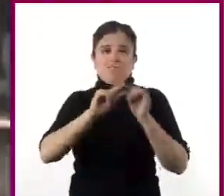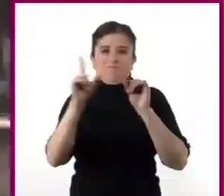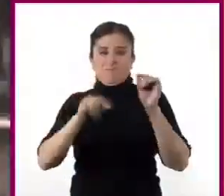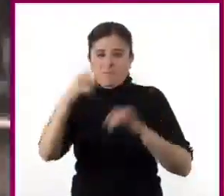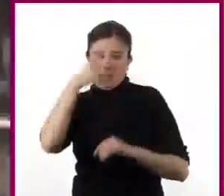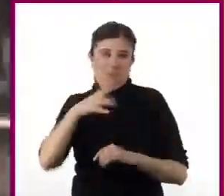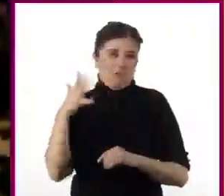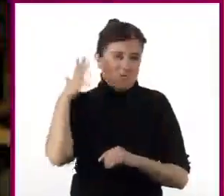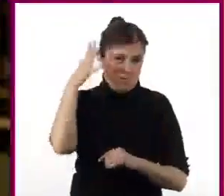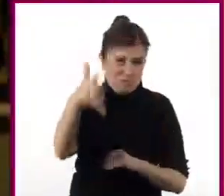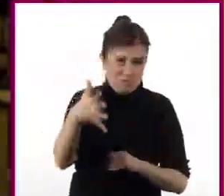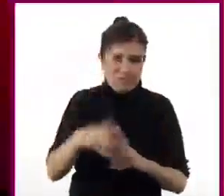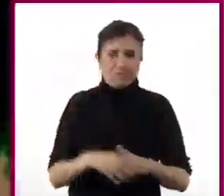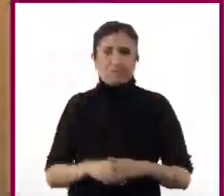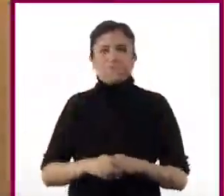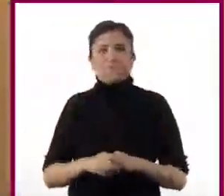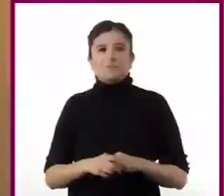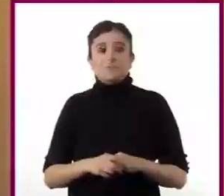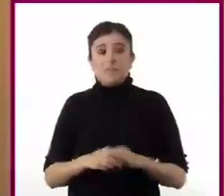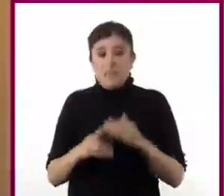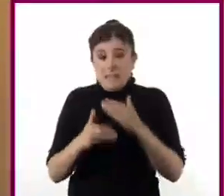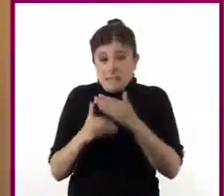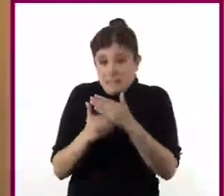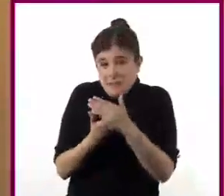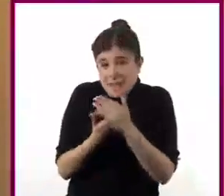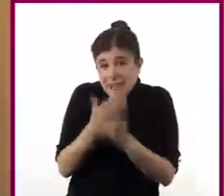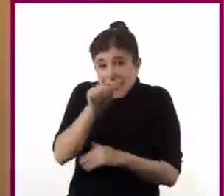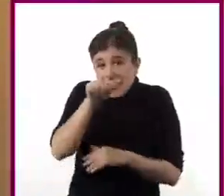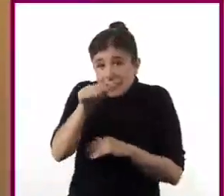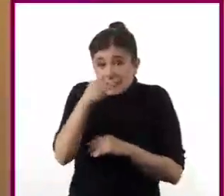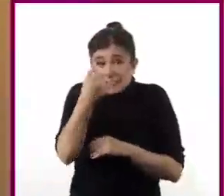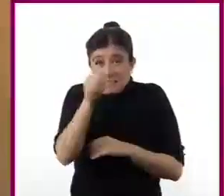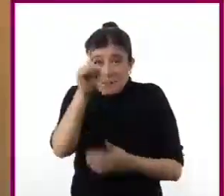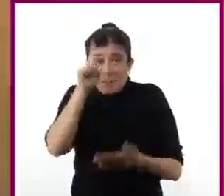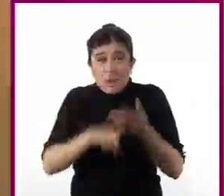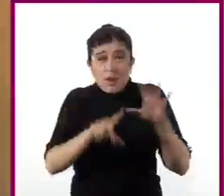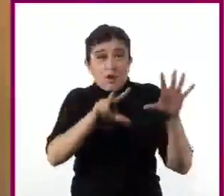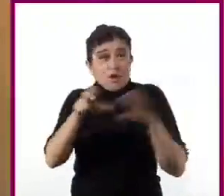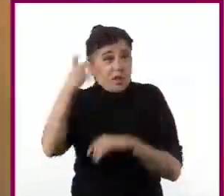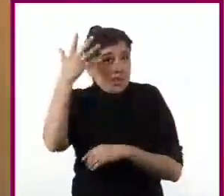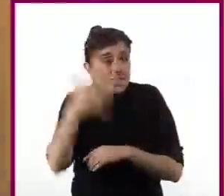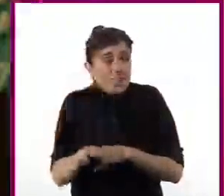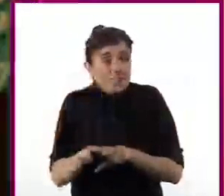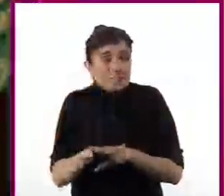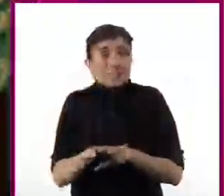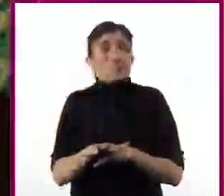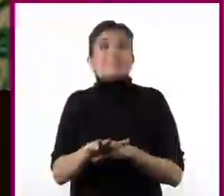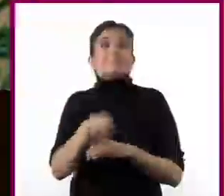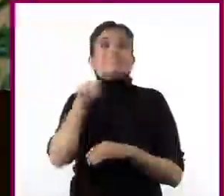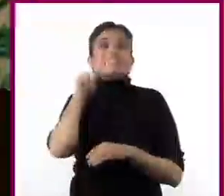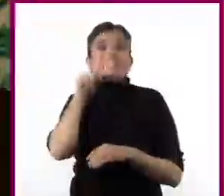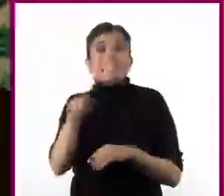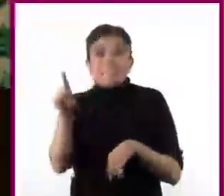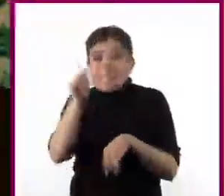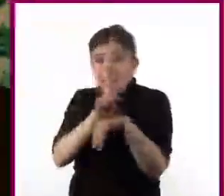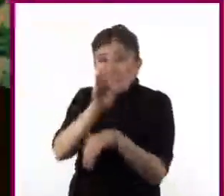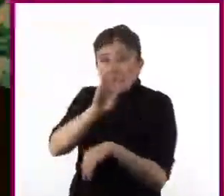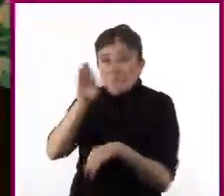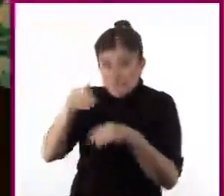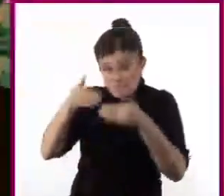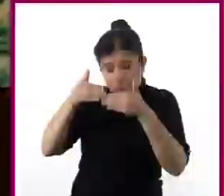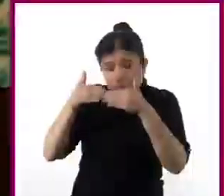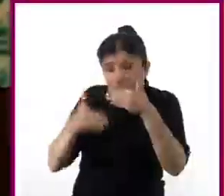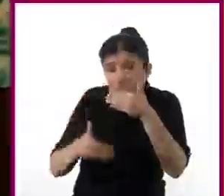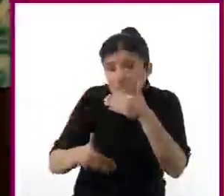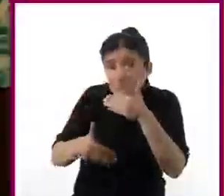mexicana futura. La madrugada del 16 de septiembre de 1810 es considerada el punto